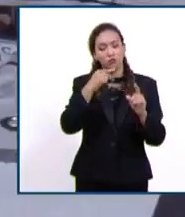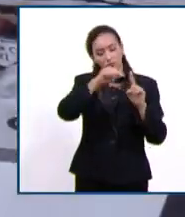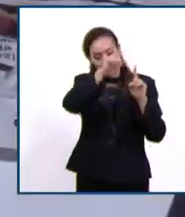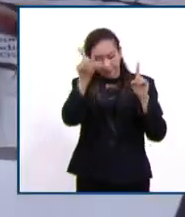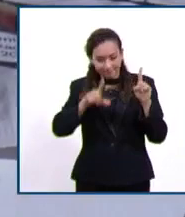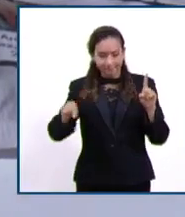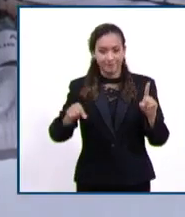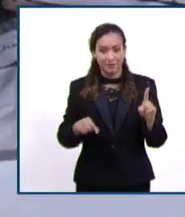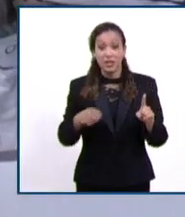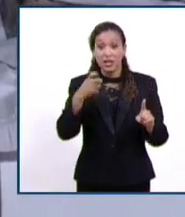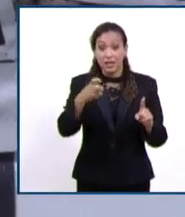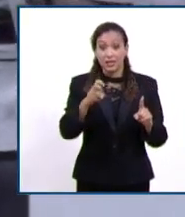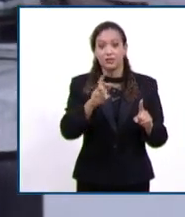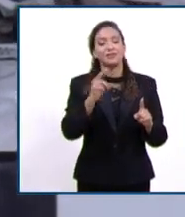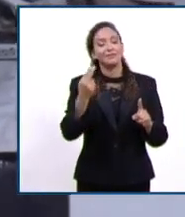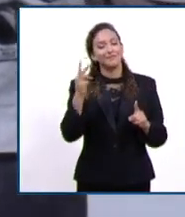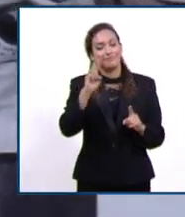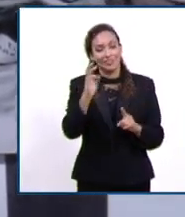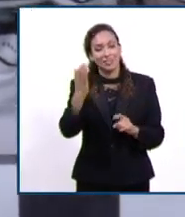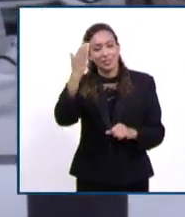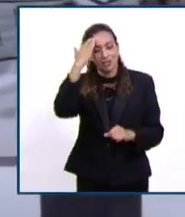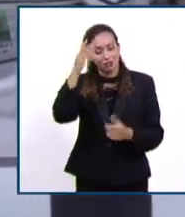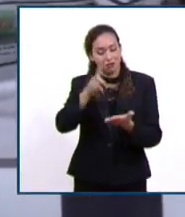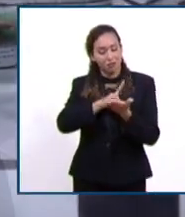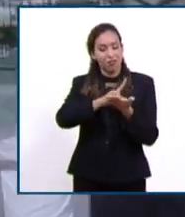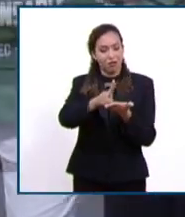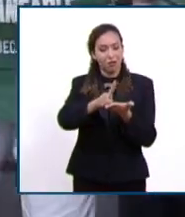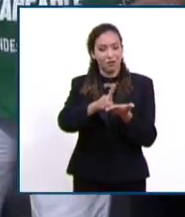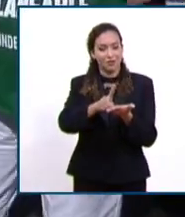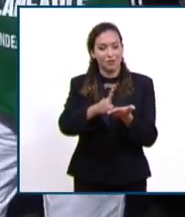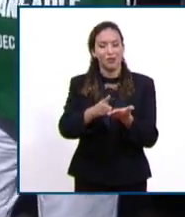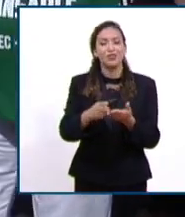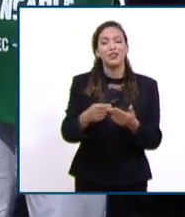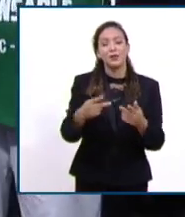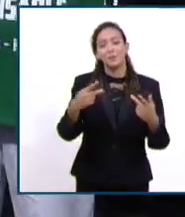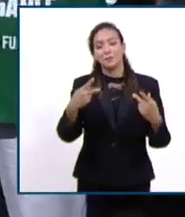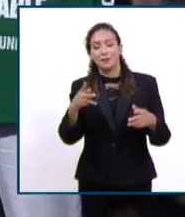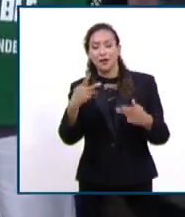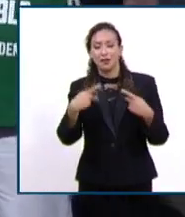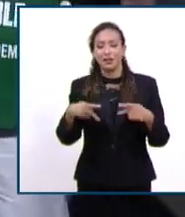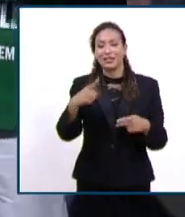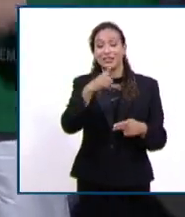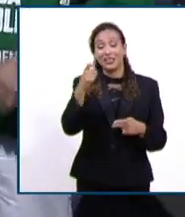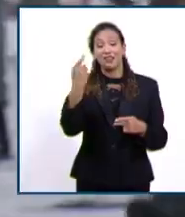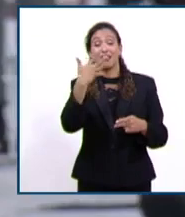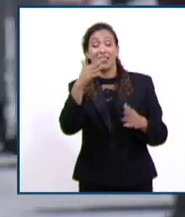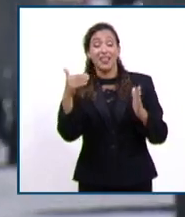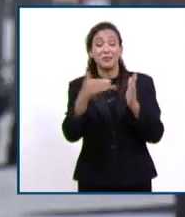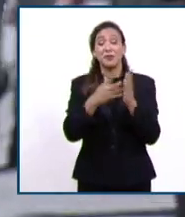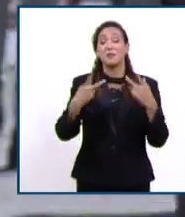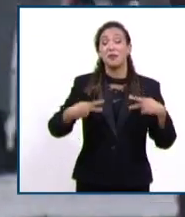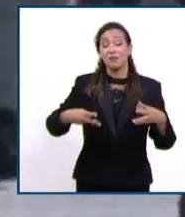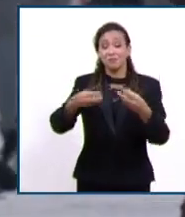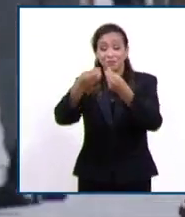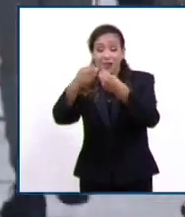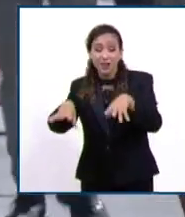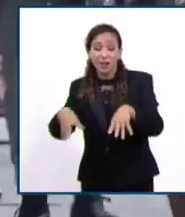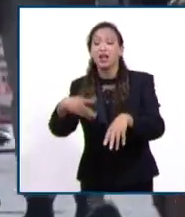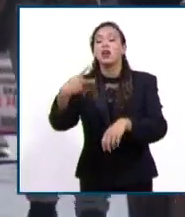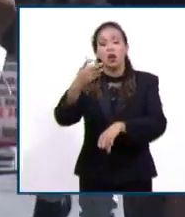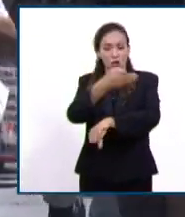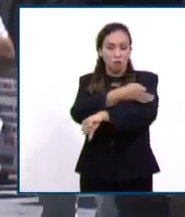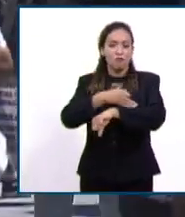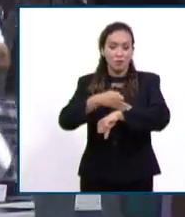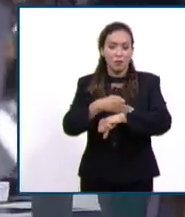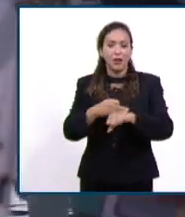y representa el reconocimiento de los derechos de las más de 110,000 personas desaparecidas y sus familias, principalmente